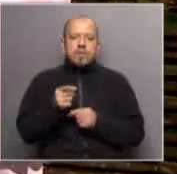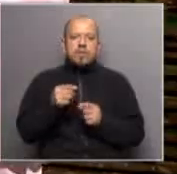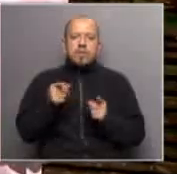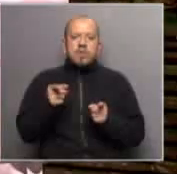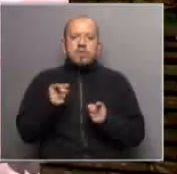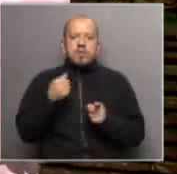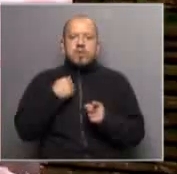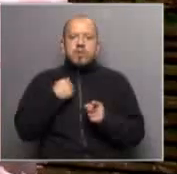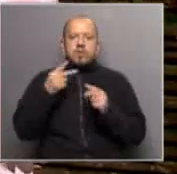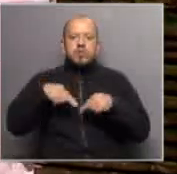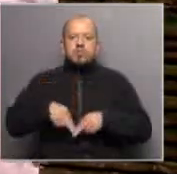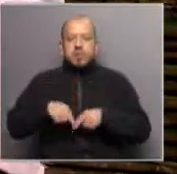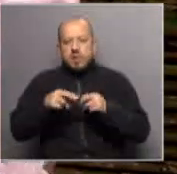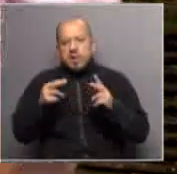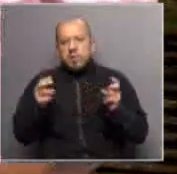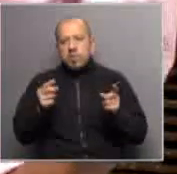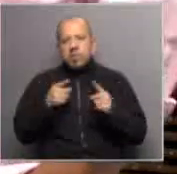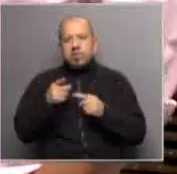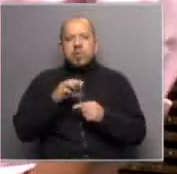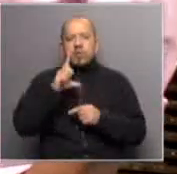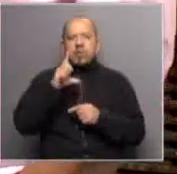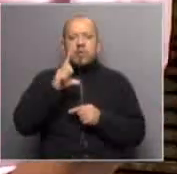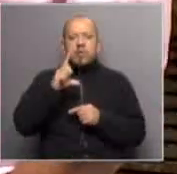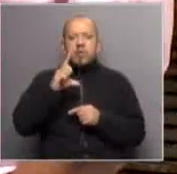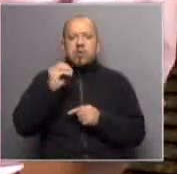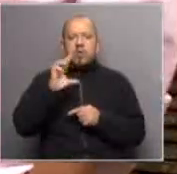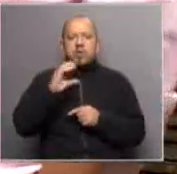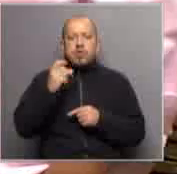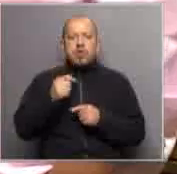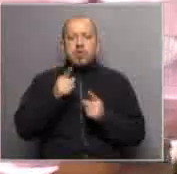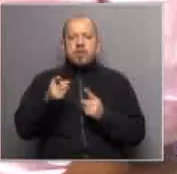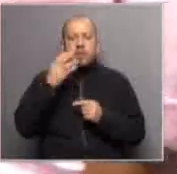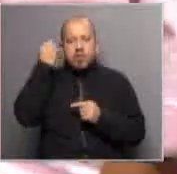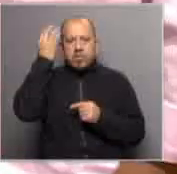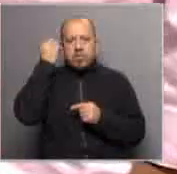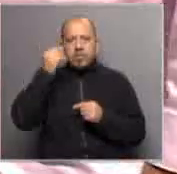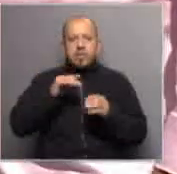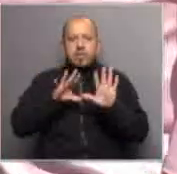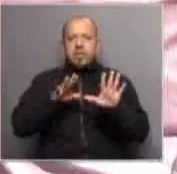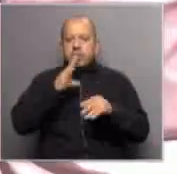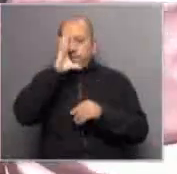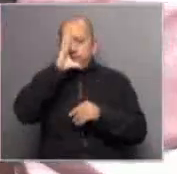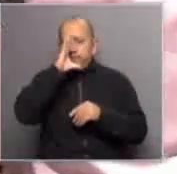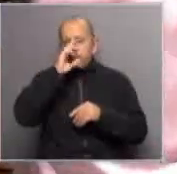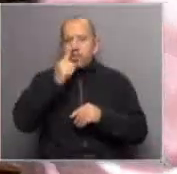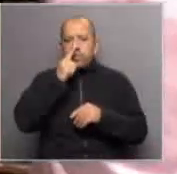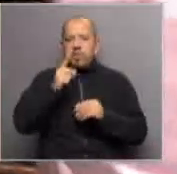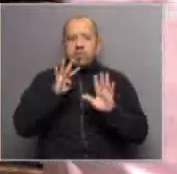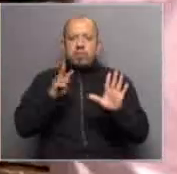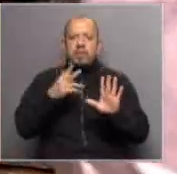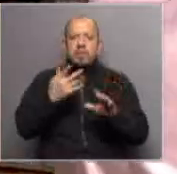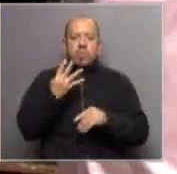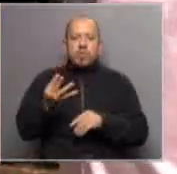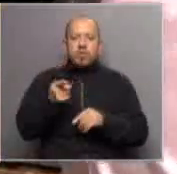que yo investigando me di cuenta. Lorca dio la conferencia esta acá el 10 de febrero del 34 en el Club Uruguay.